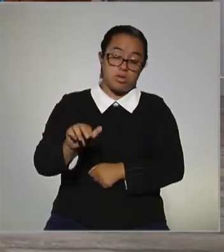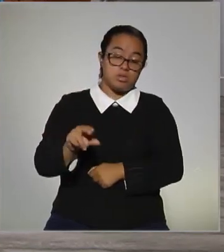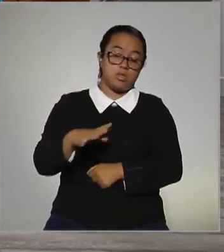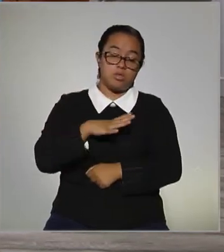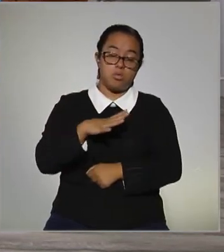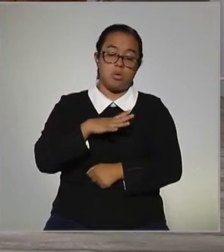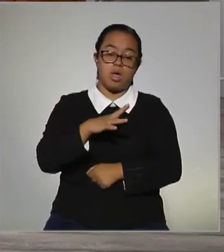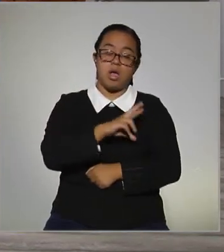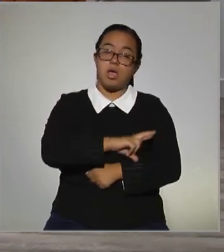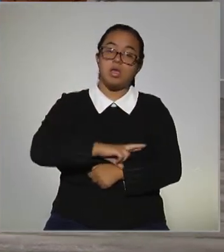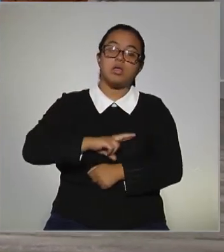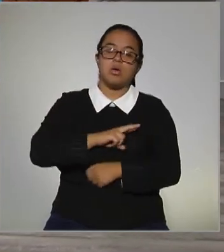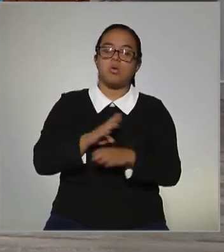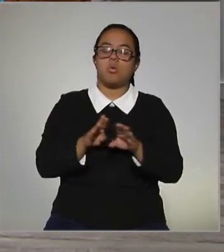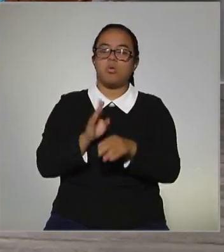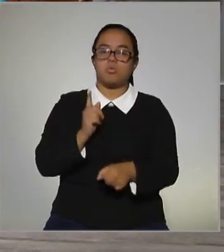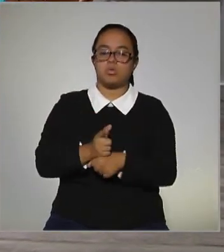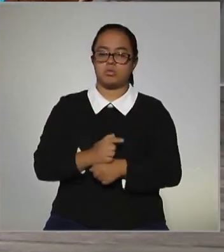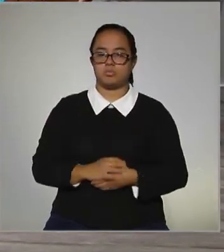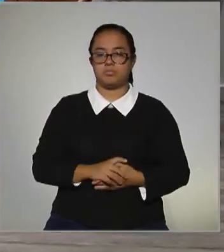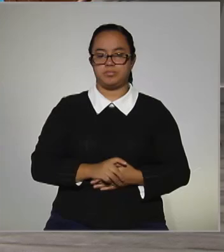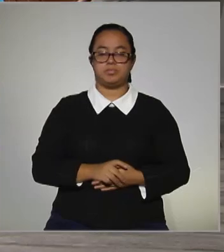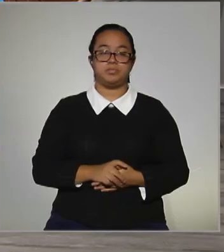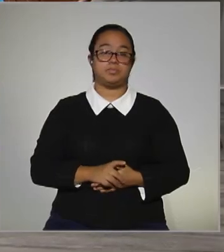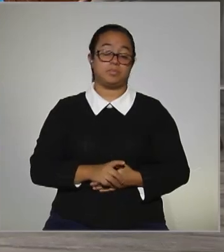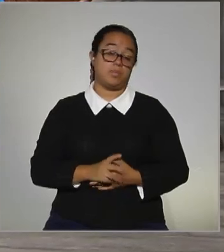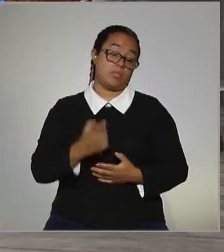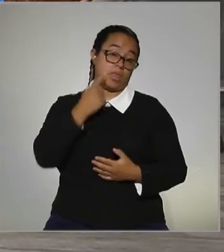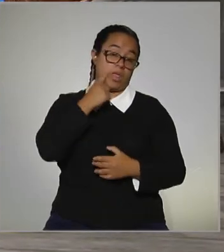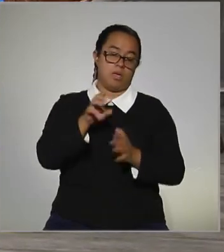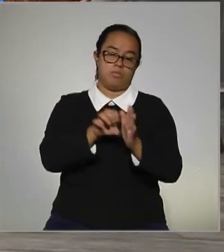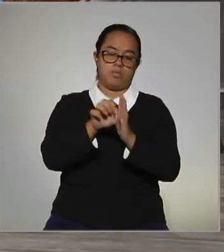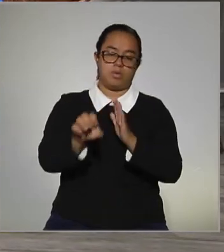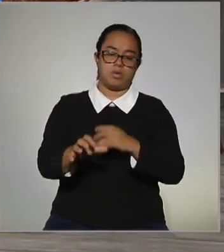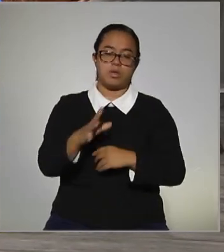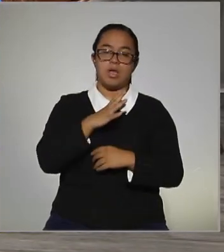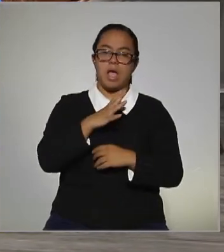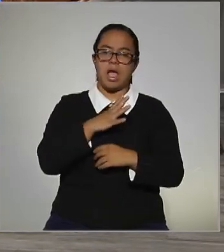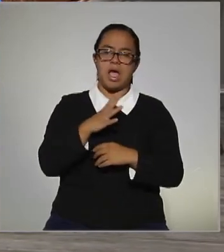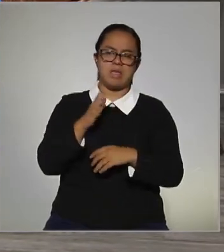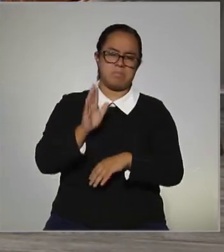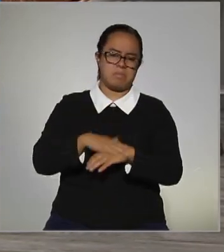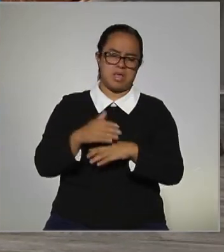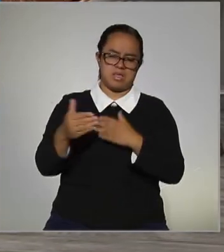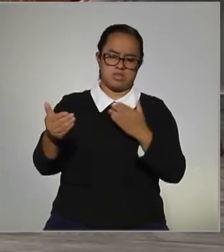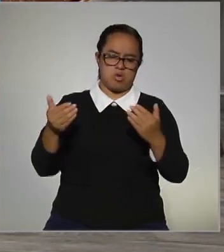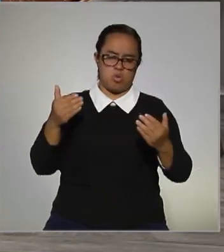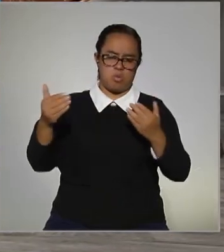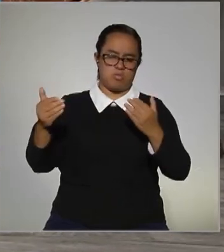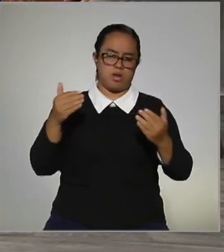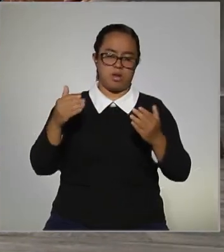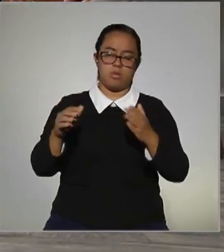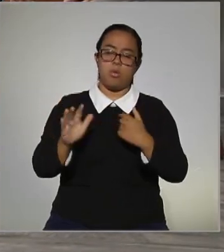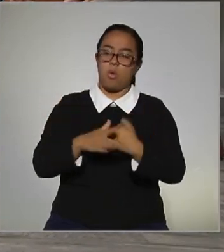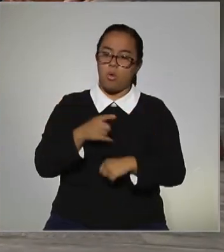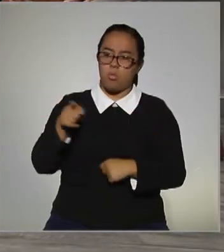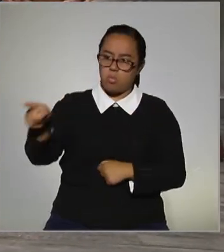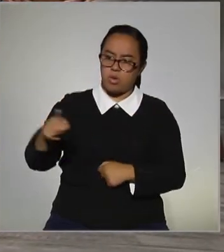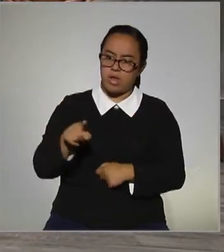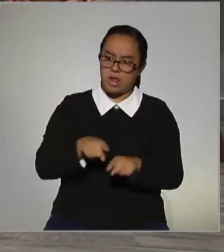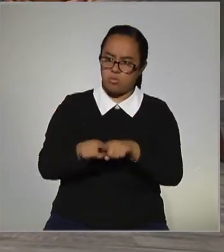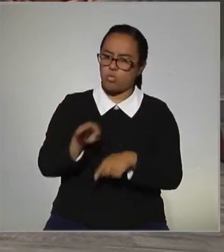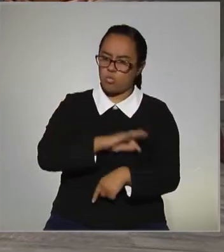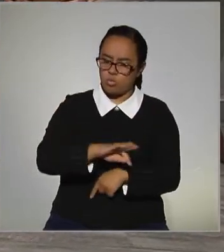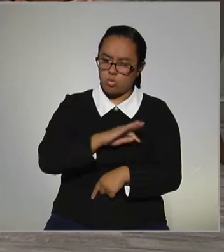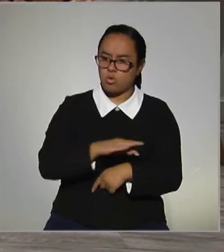ese joven, en esa joven? Pues, por ejemplo, hay mucha comparación con respecto a, es que ¿por qué con mi hermano? ¿Por